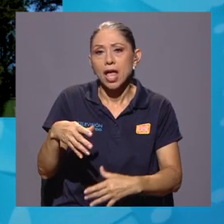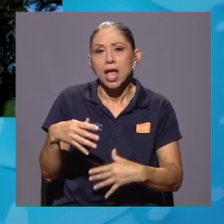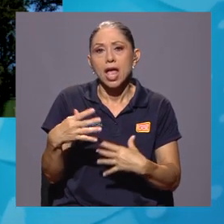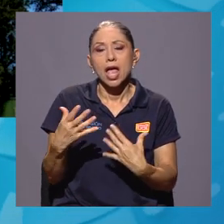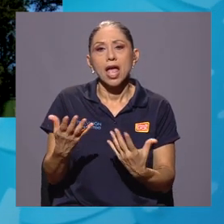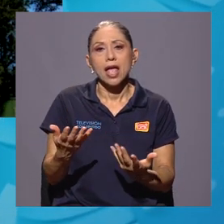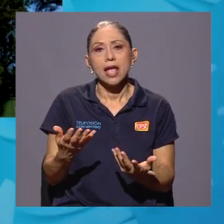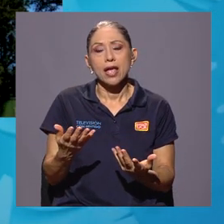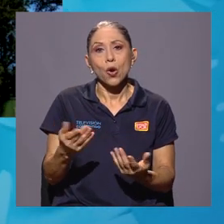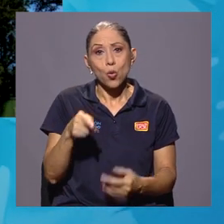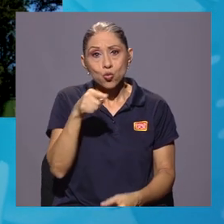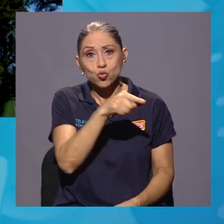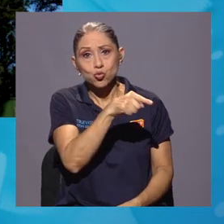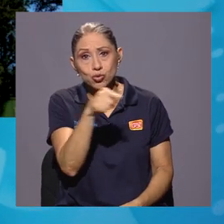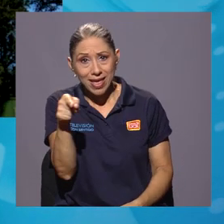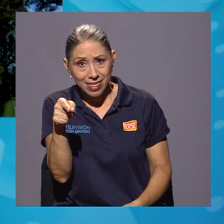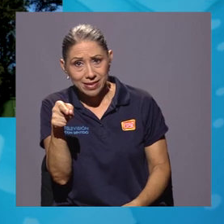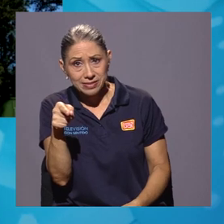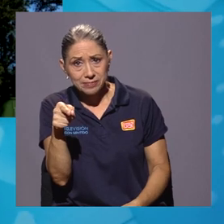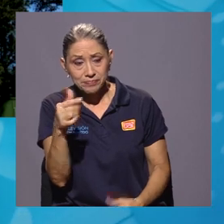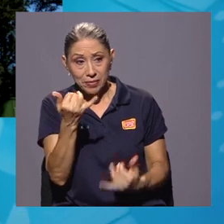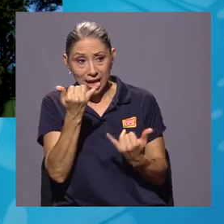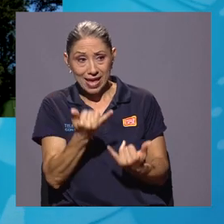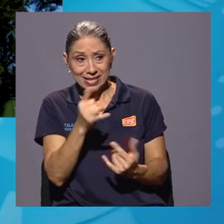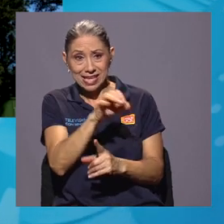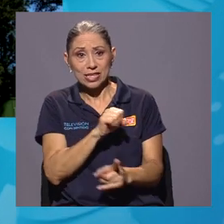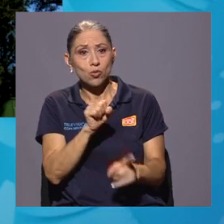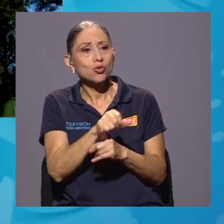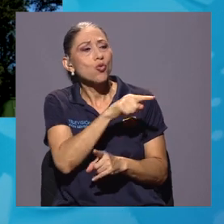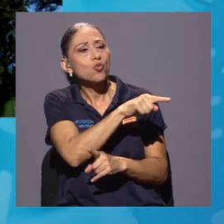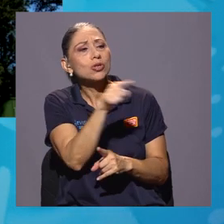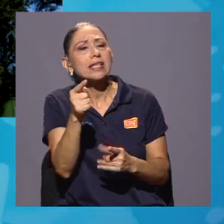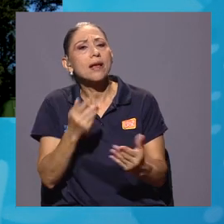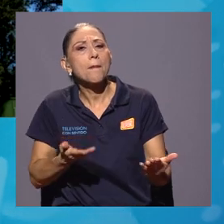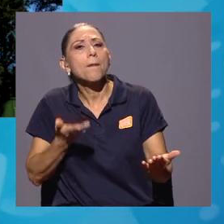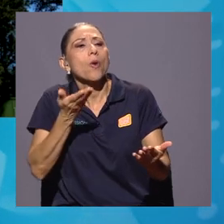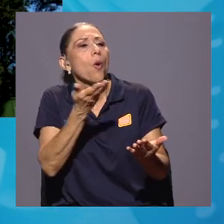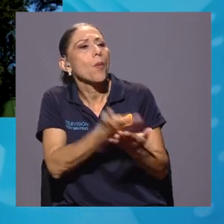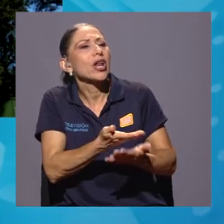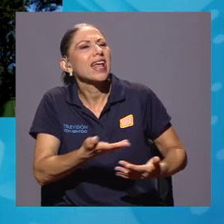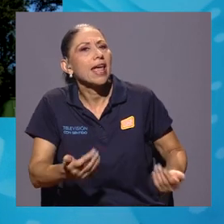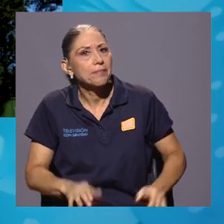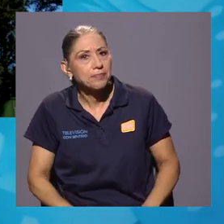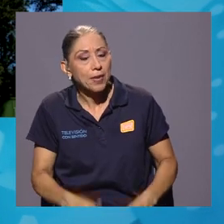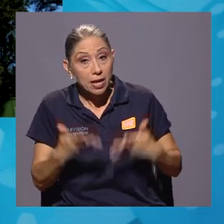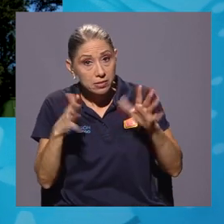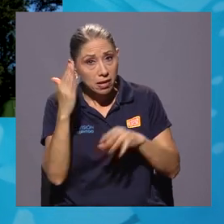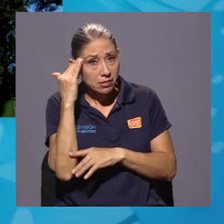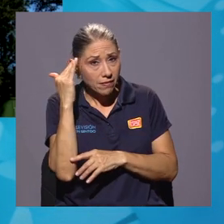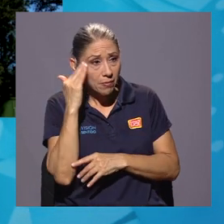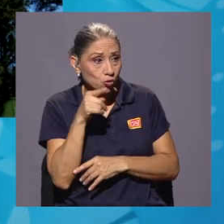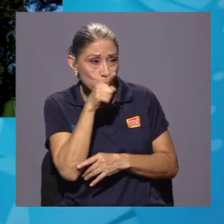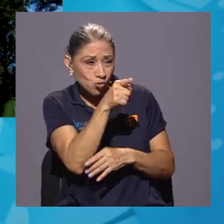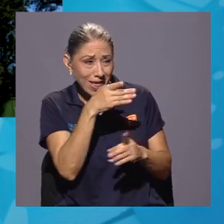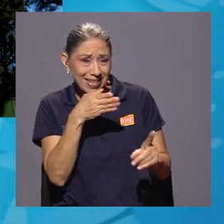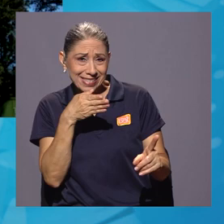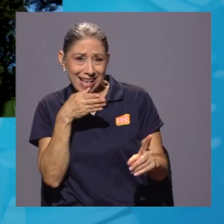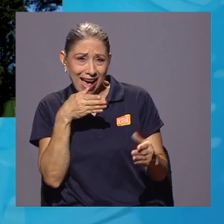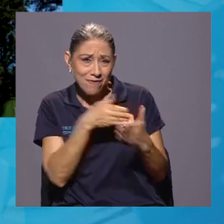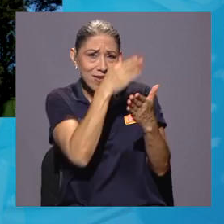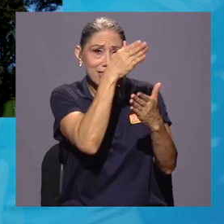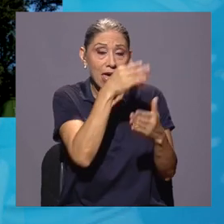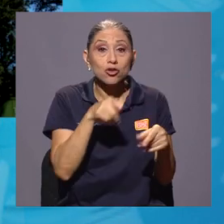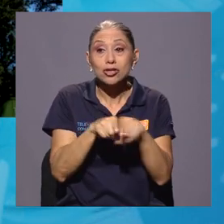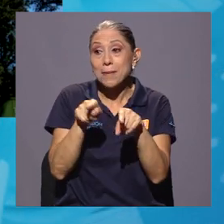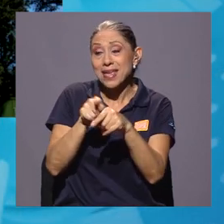¿verdad? Ustedes ante ese panorama, ¿qué proponen? Ya sabemos que ustedes están siendo afectados y también el país, pero ustedes,